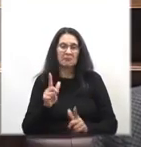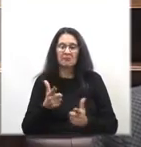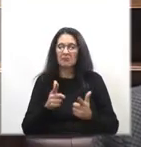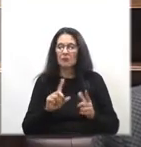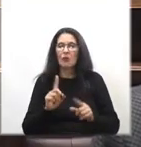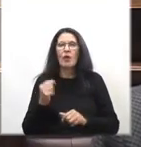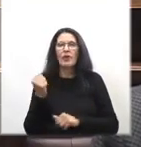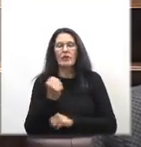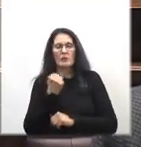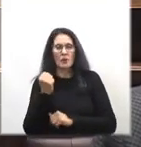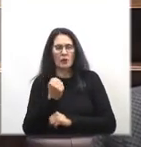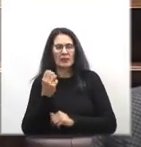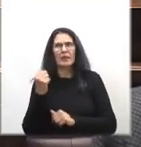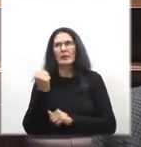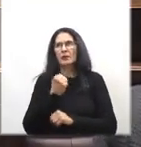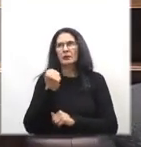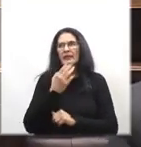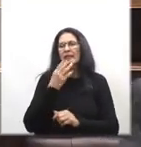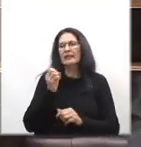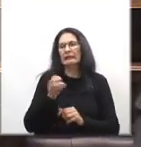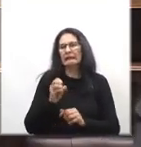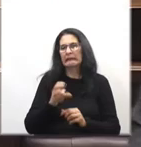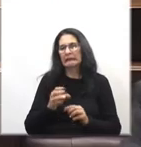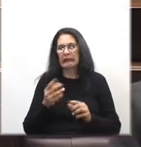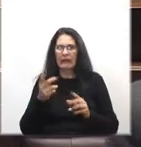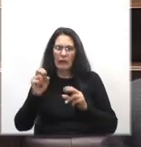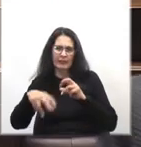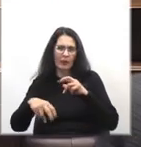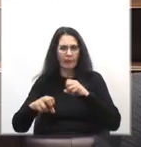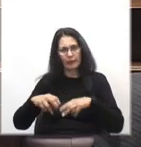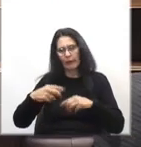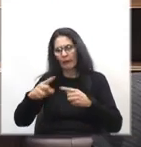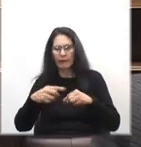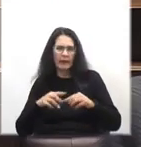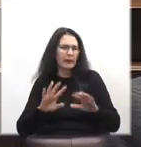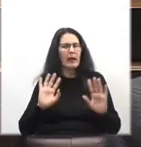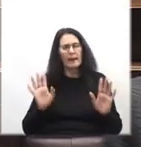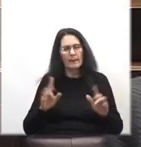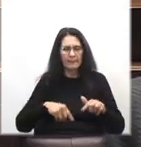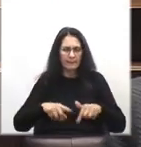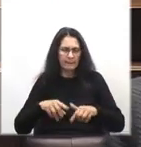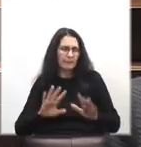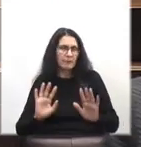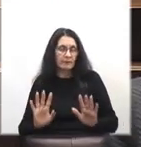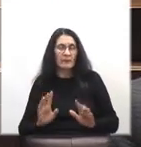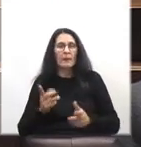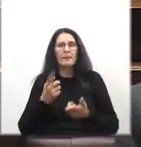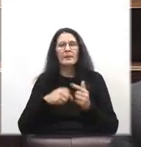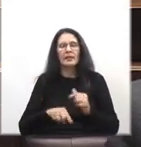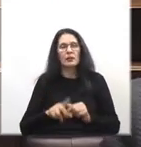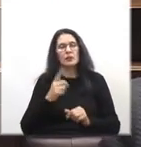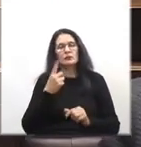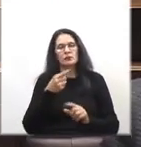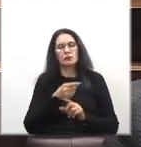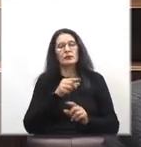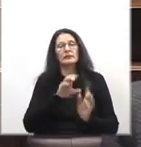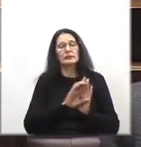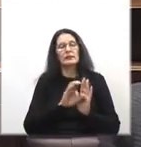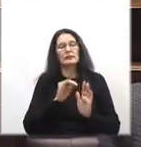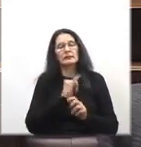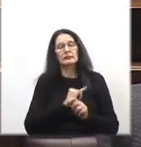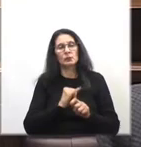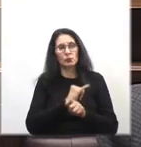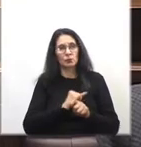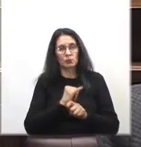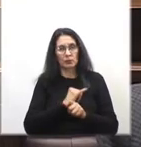significativas, importantes que tener críticas o matices respecto de una gestión. Es una acción institucional